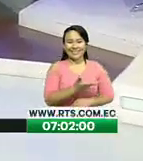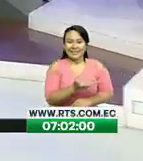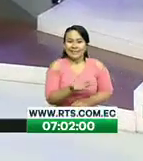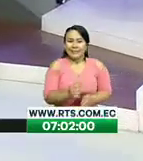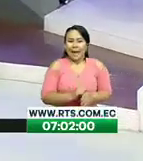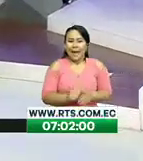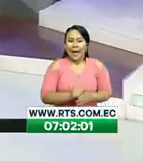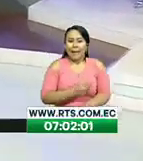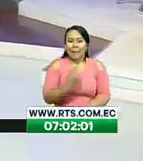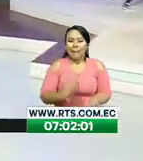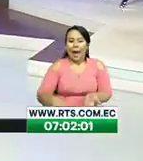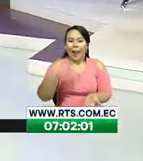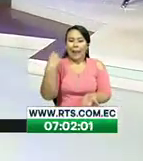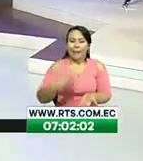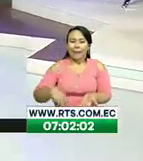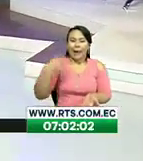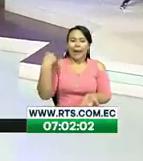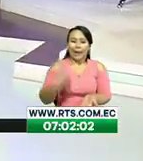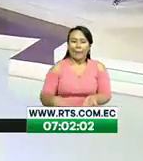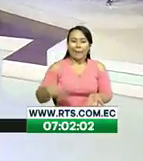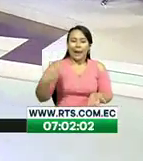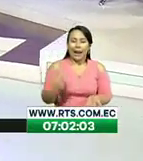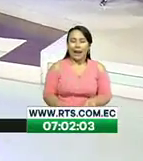Fines viernes. Usted me dice.